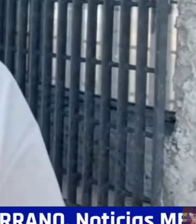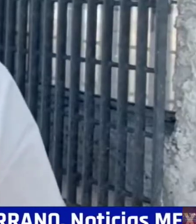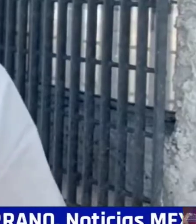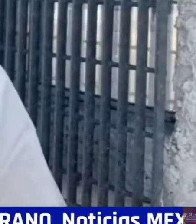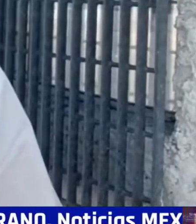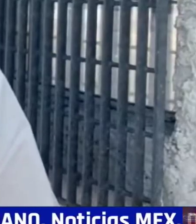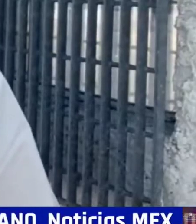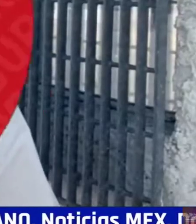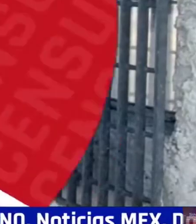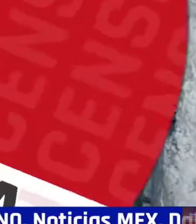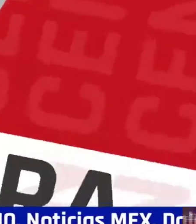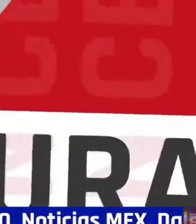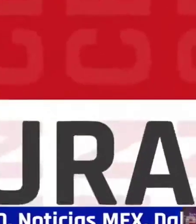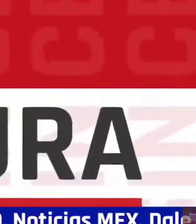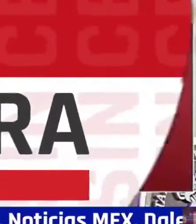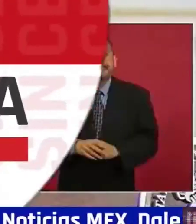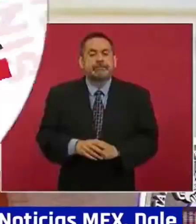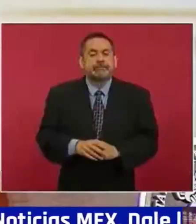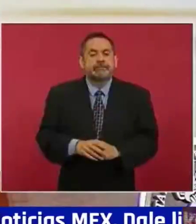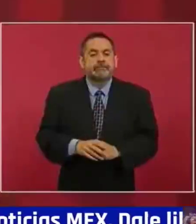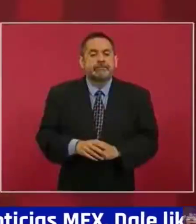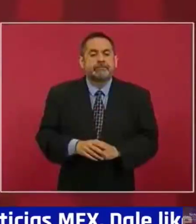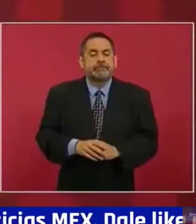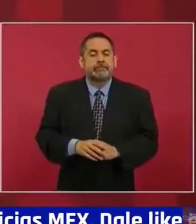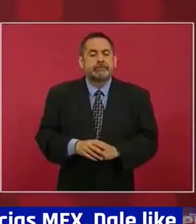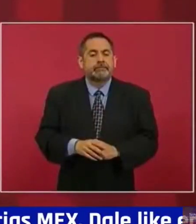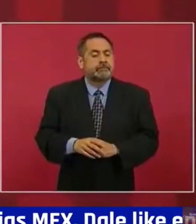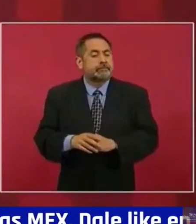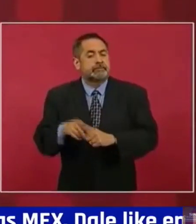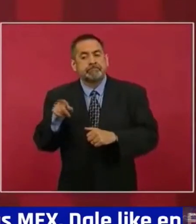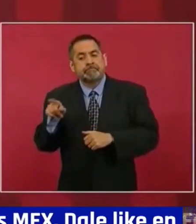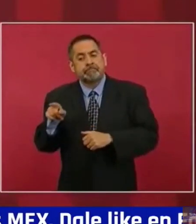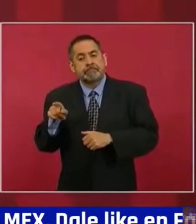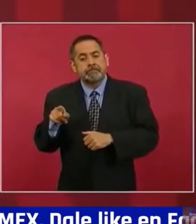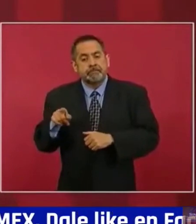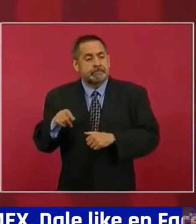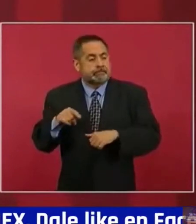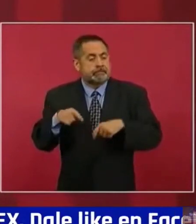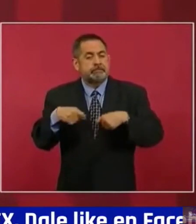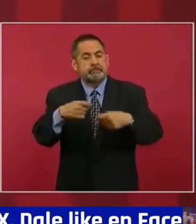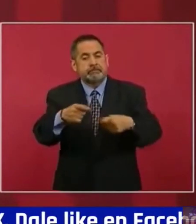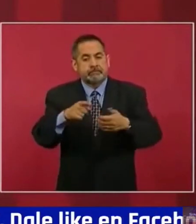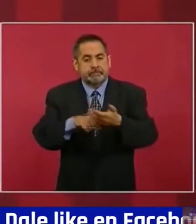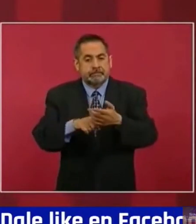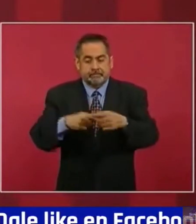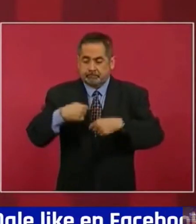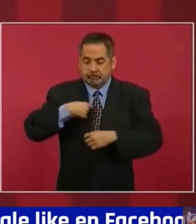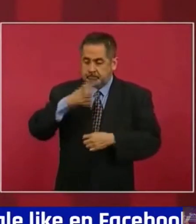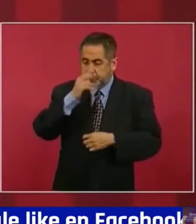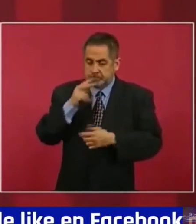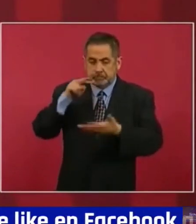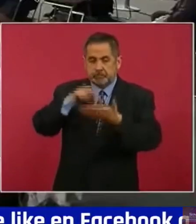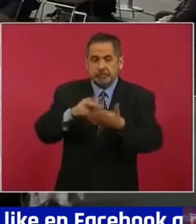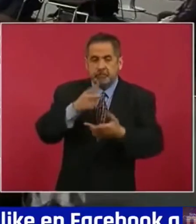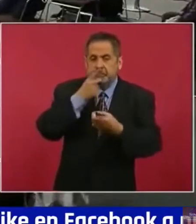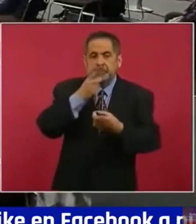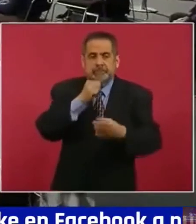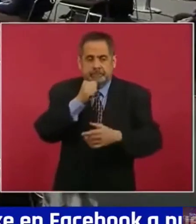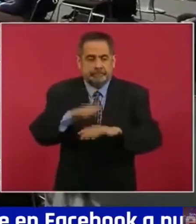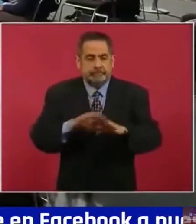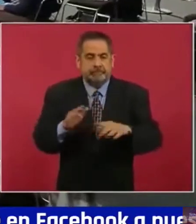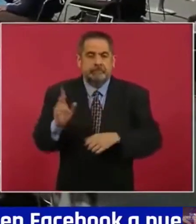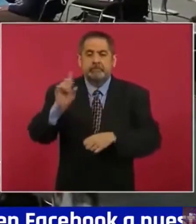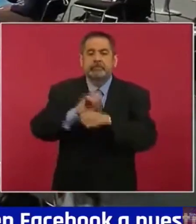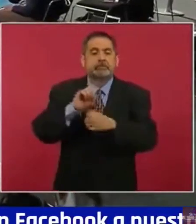Julián Atilano después. Se va a entregar, aunque yo no puedo decir nada,